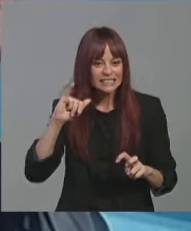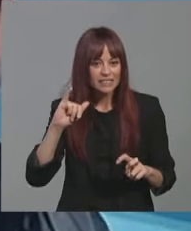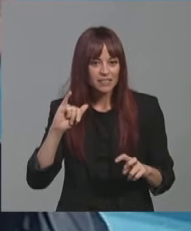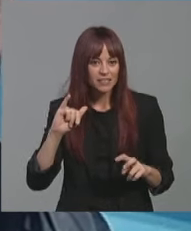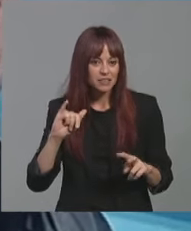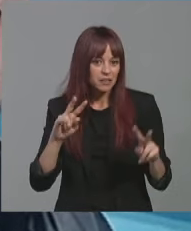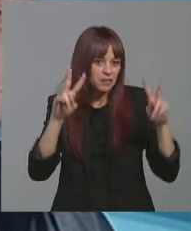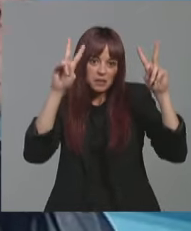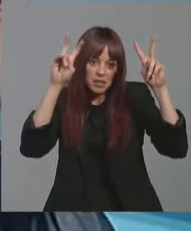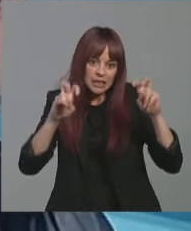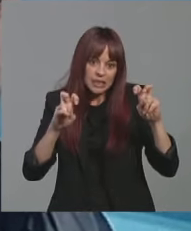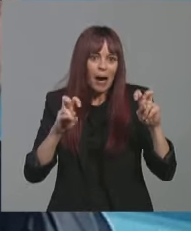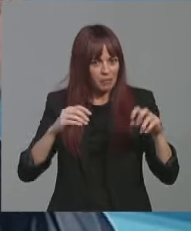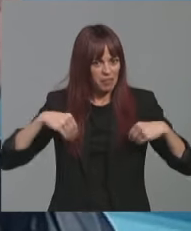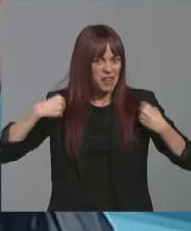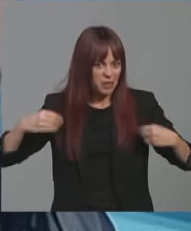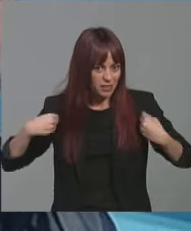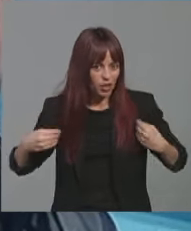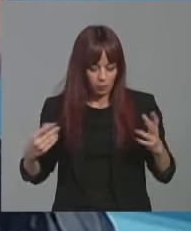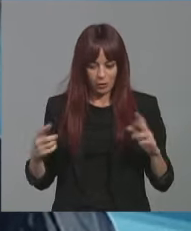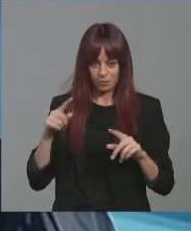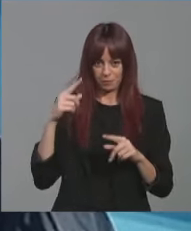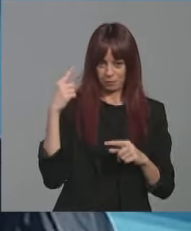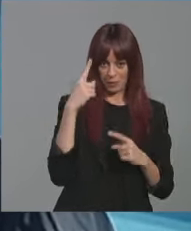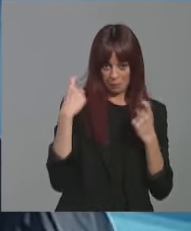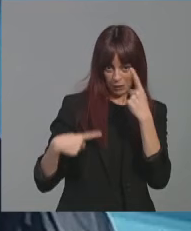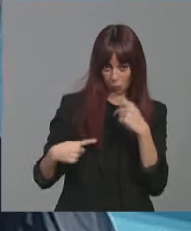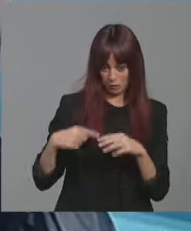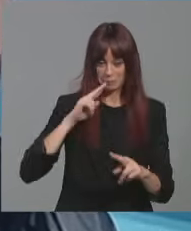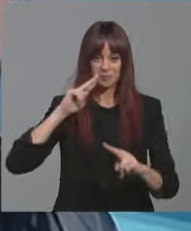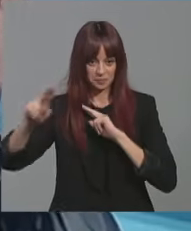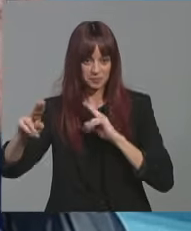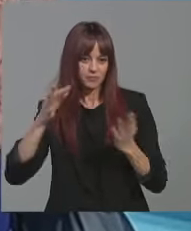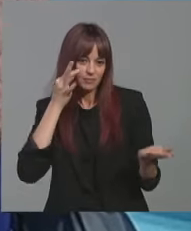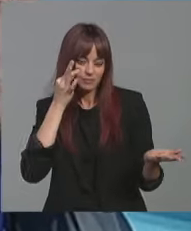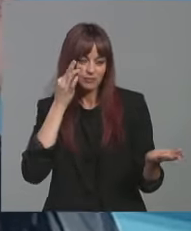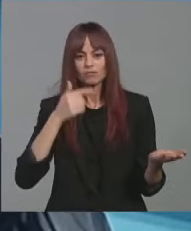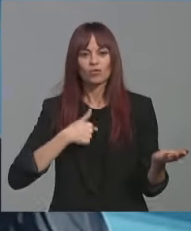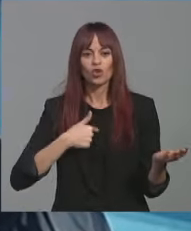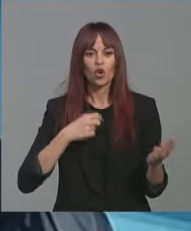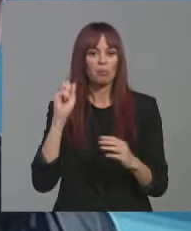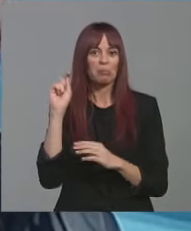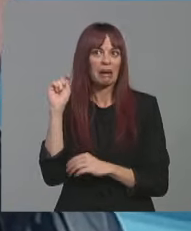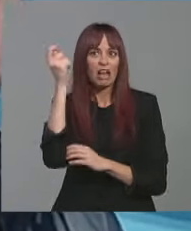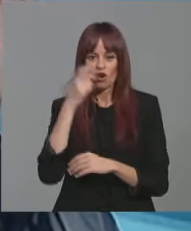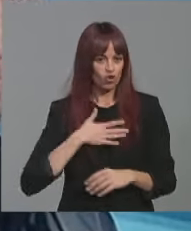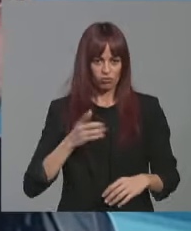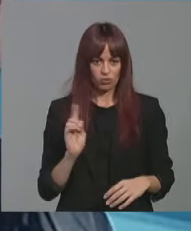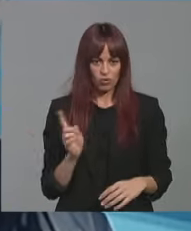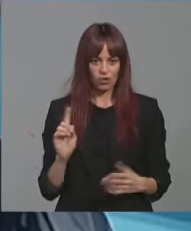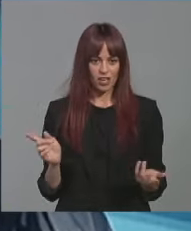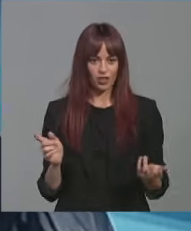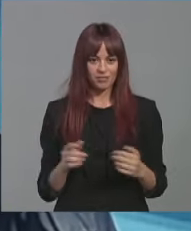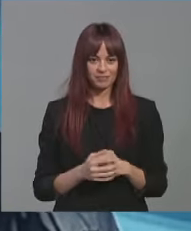leyenda urbana que otra cosa pero respondiendo a tu pregunta eh realmente yo no no quiero batir ningún récord es son los